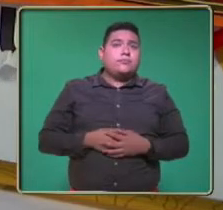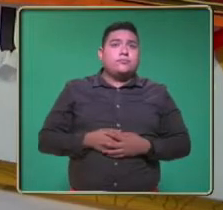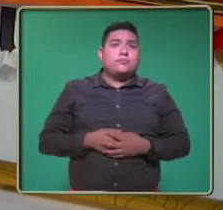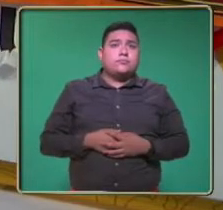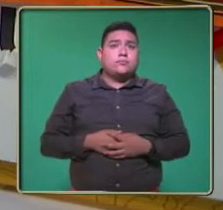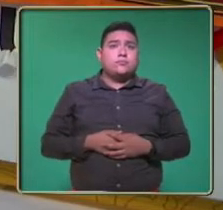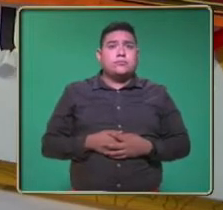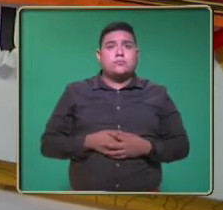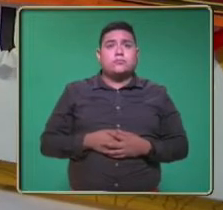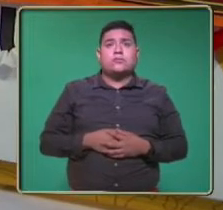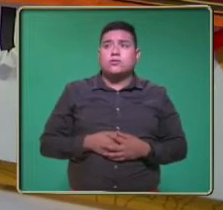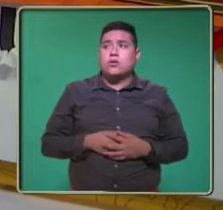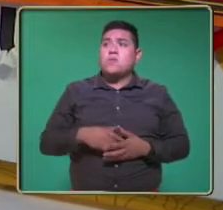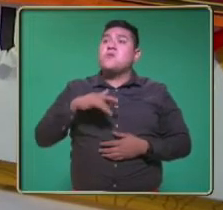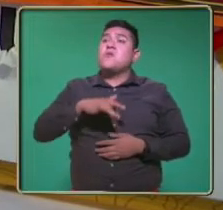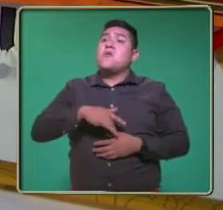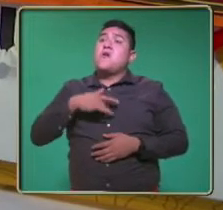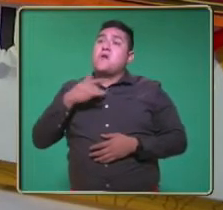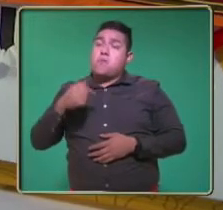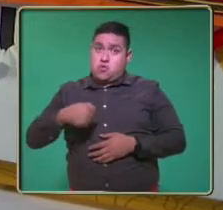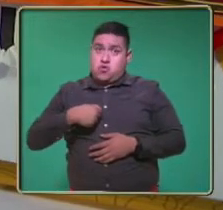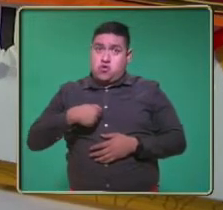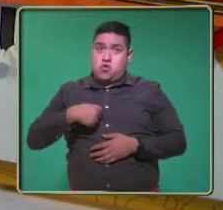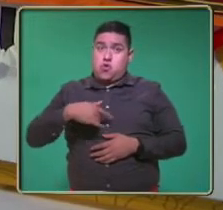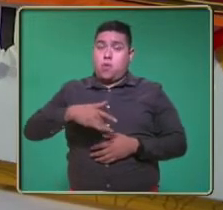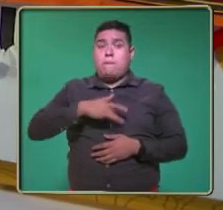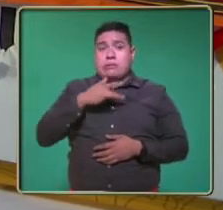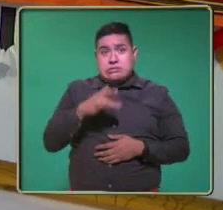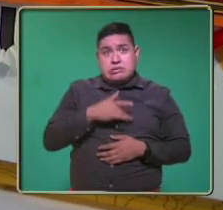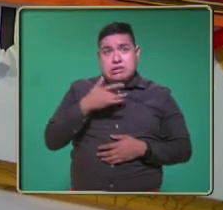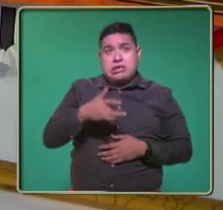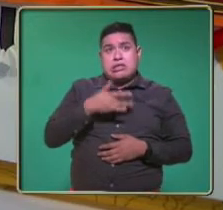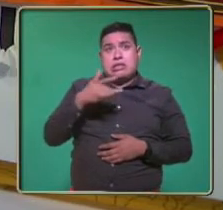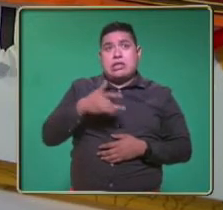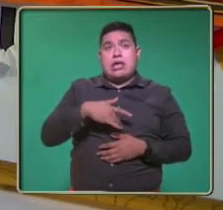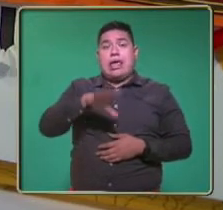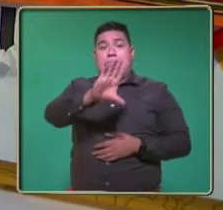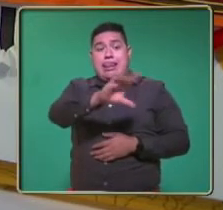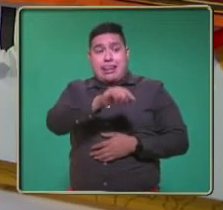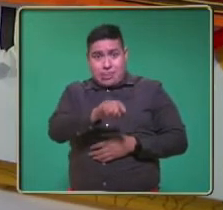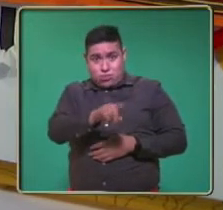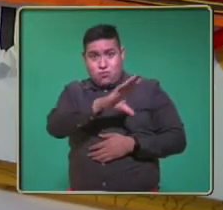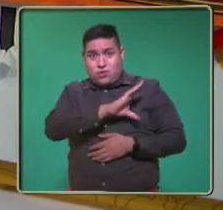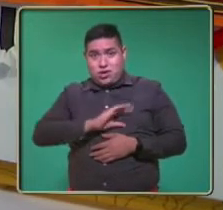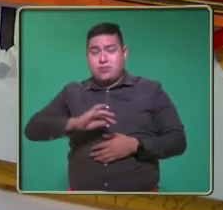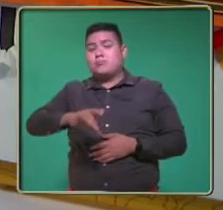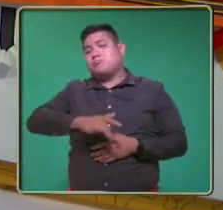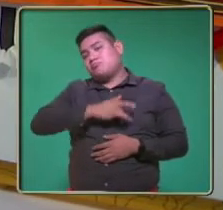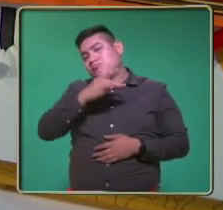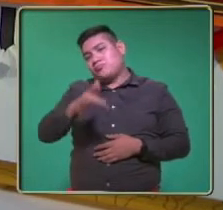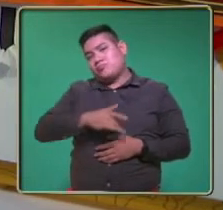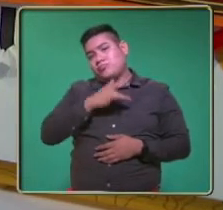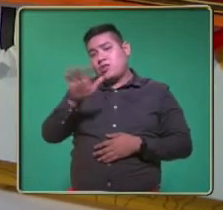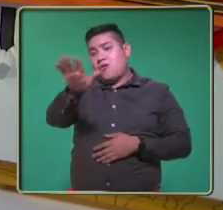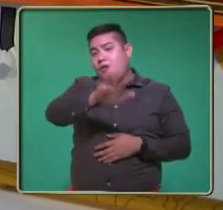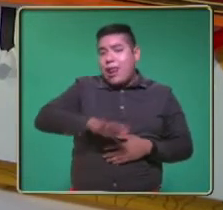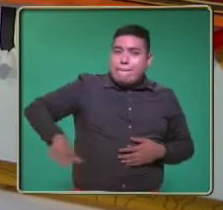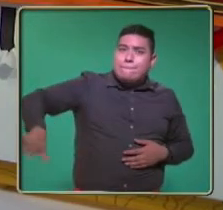o el cómo nos sintamos nosotros, bueno, es lo que, cómo se va a sentir nuestro